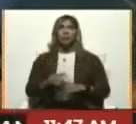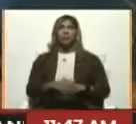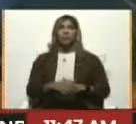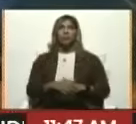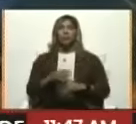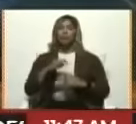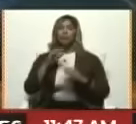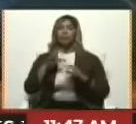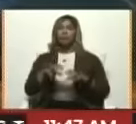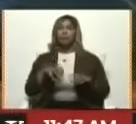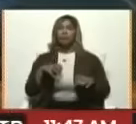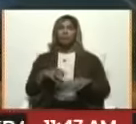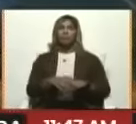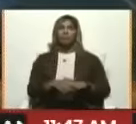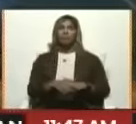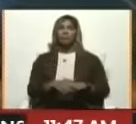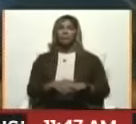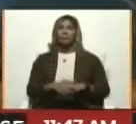el auditorio.